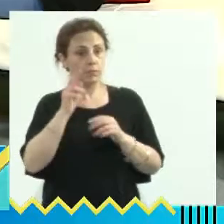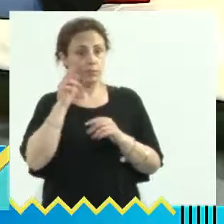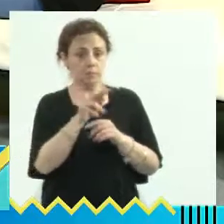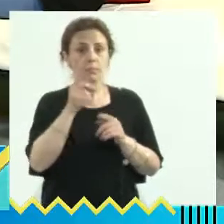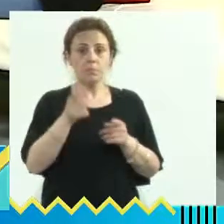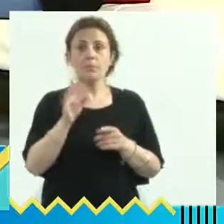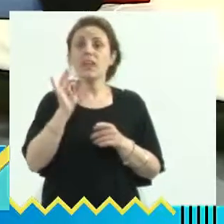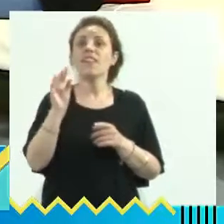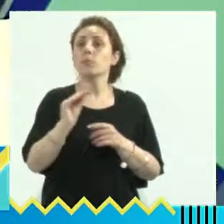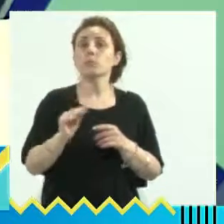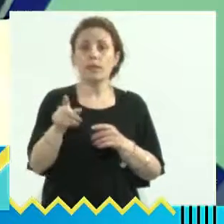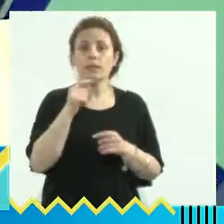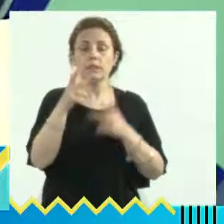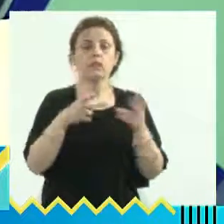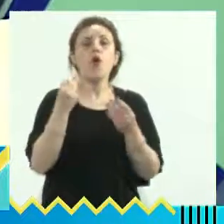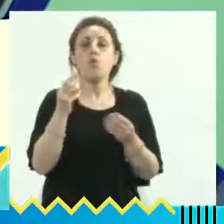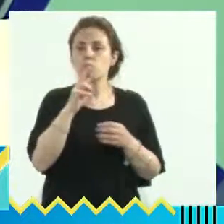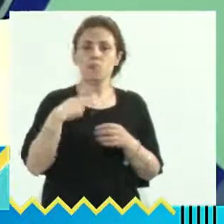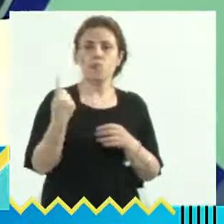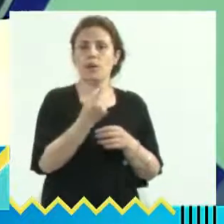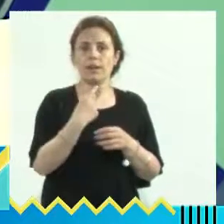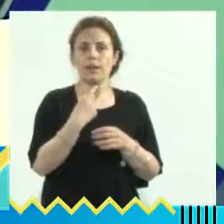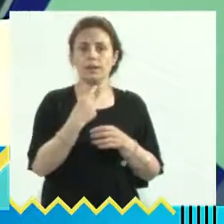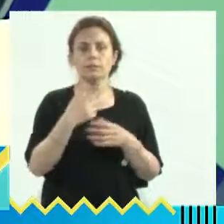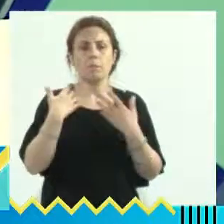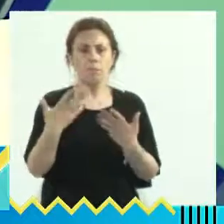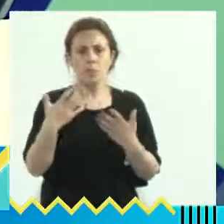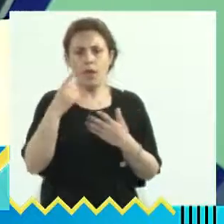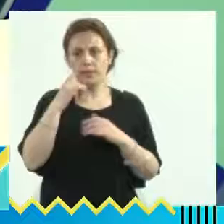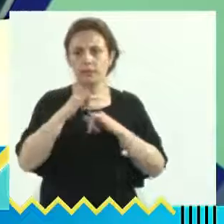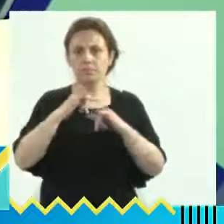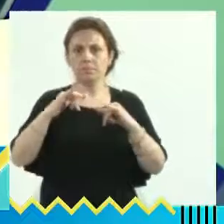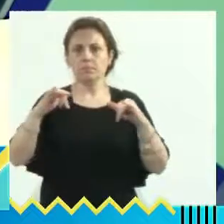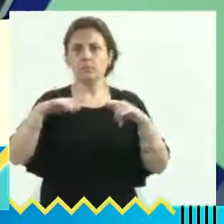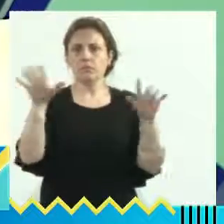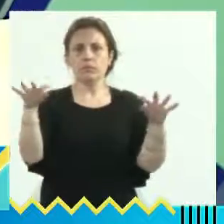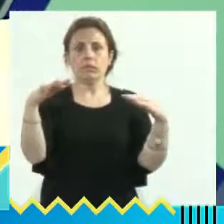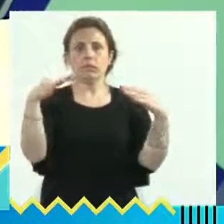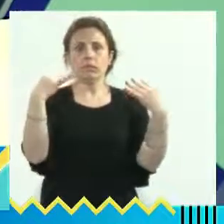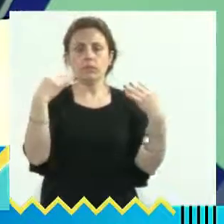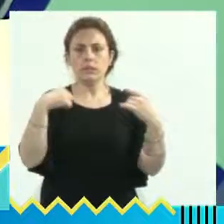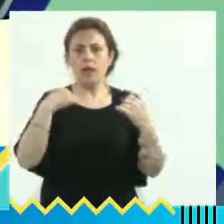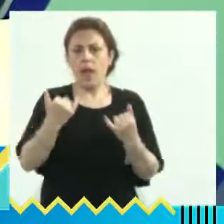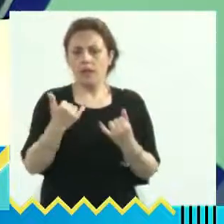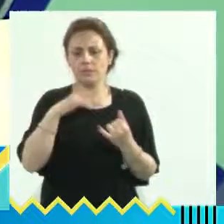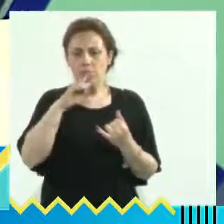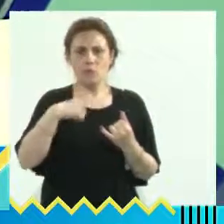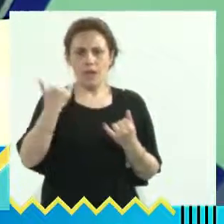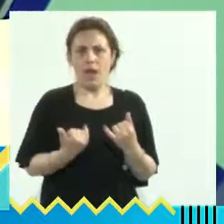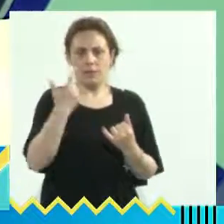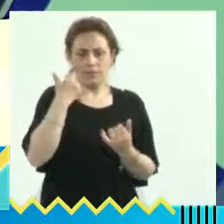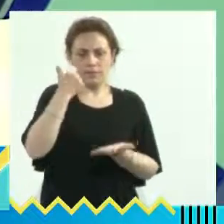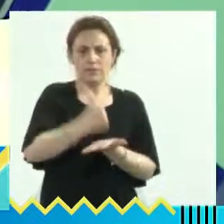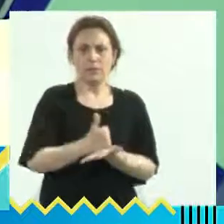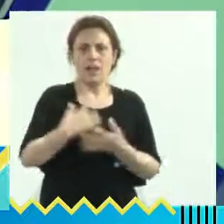está expresando, cómo las mujeres hemos logrado visibilizar nuestra realidad y nuestra problemática, y